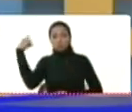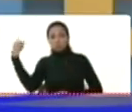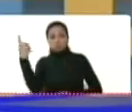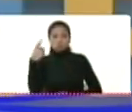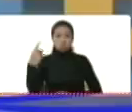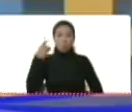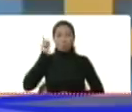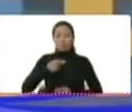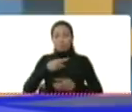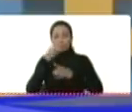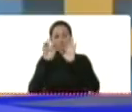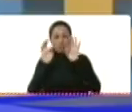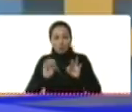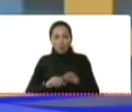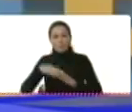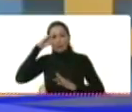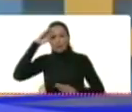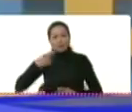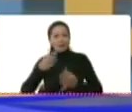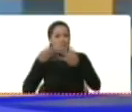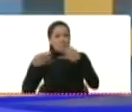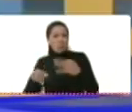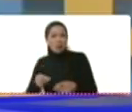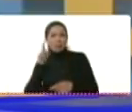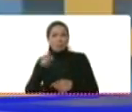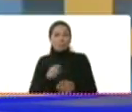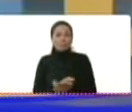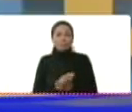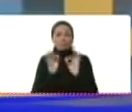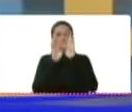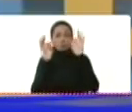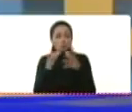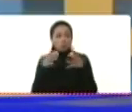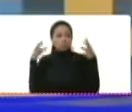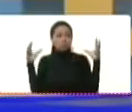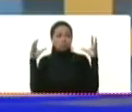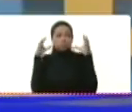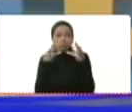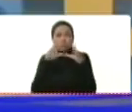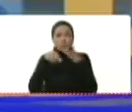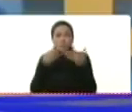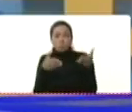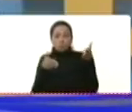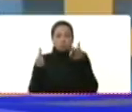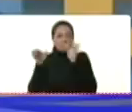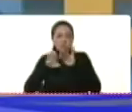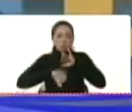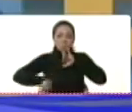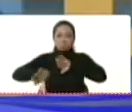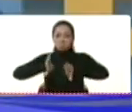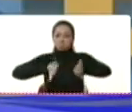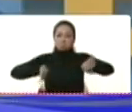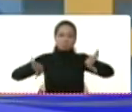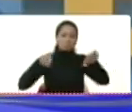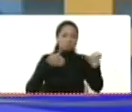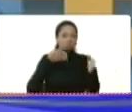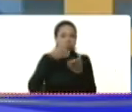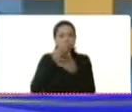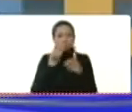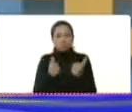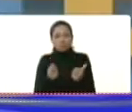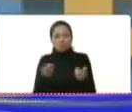Helicópteros de todo tipo, civiles, militares, en la operación gigantesca. Luego se abrieron los caminos y luego comenzó